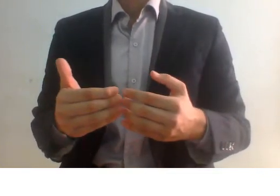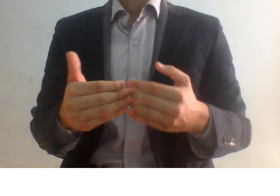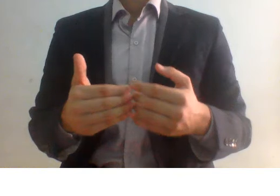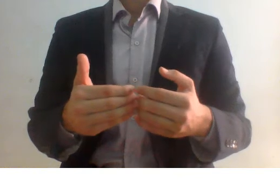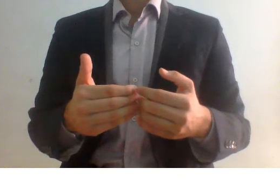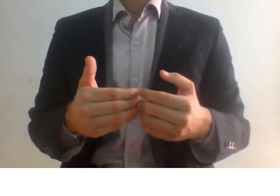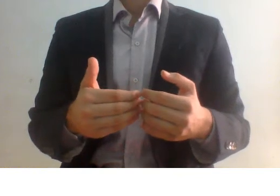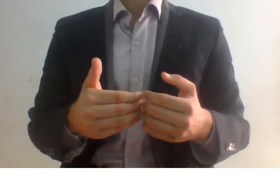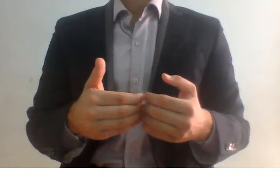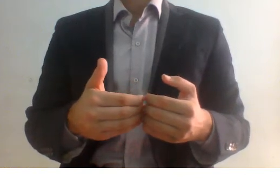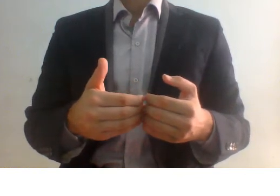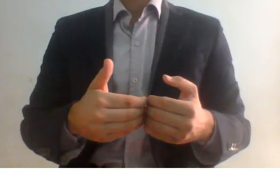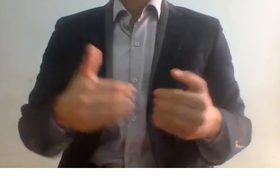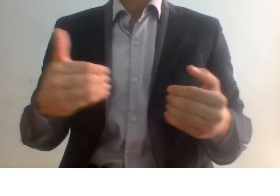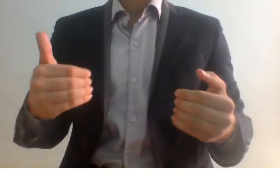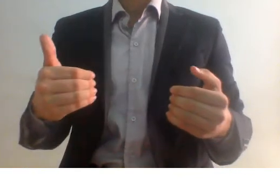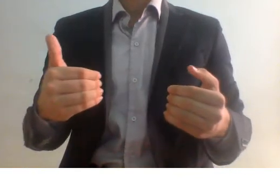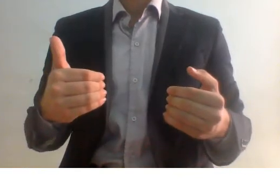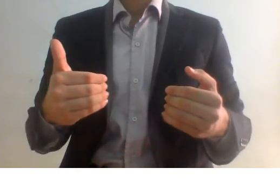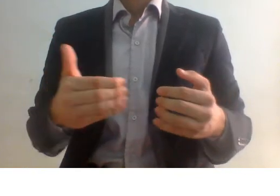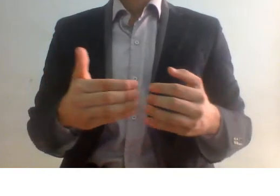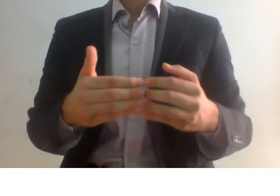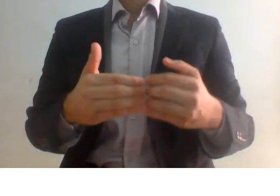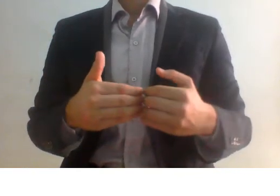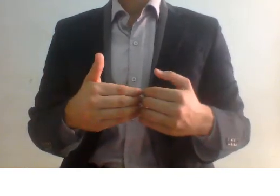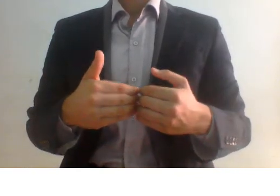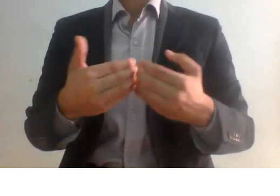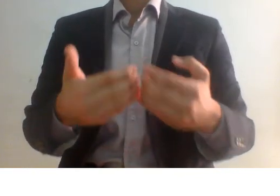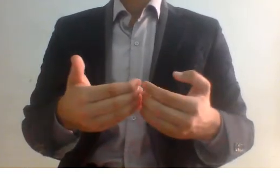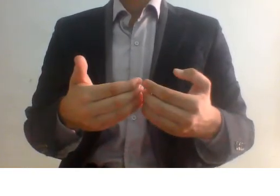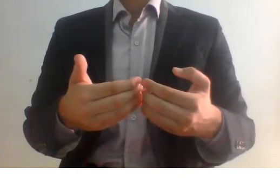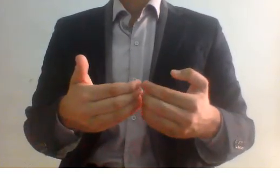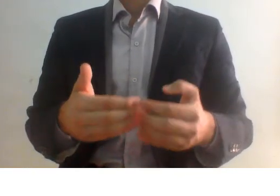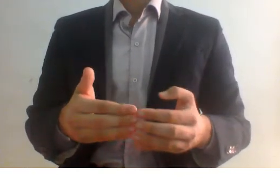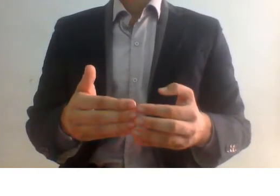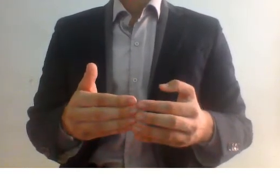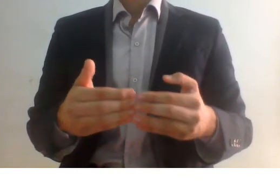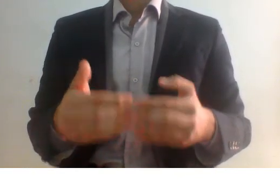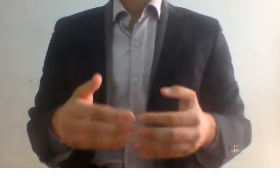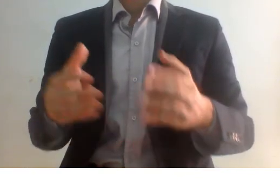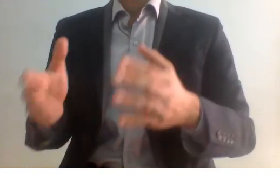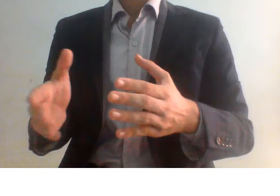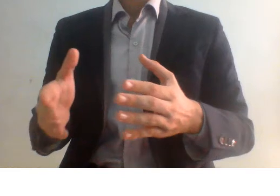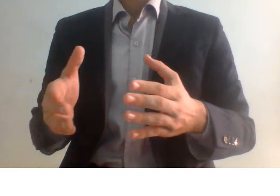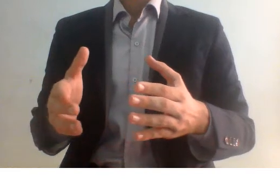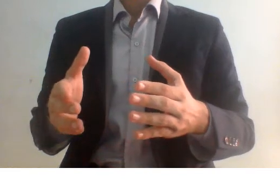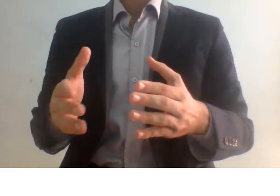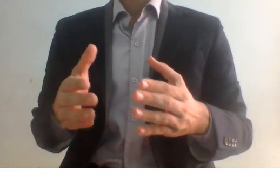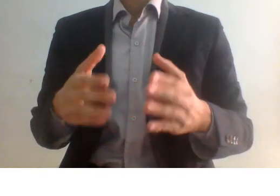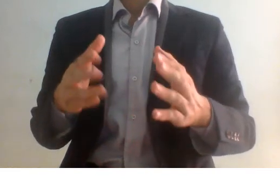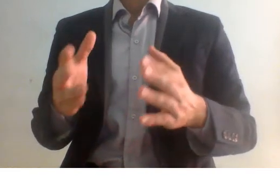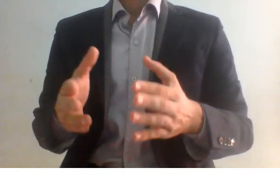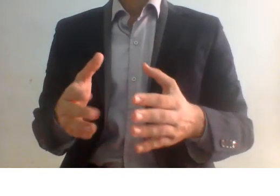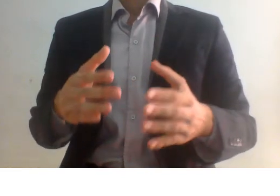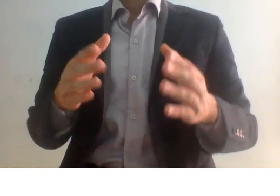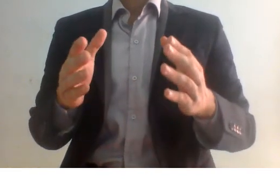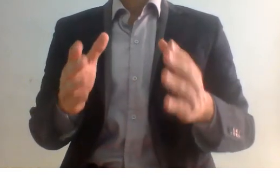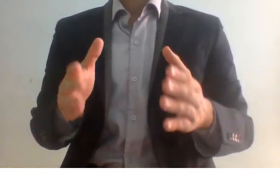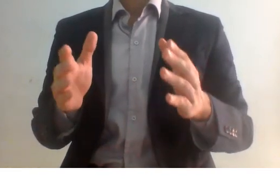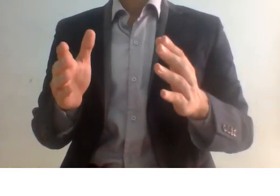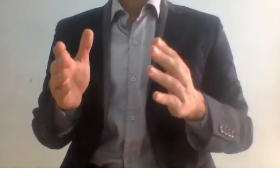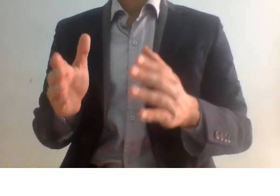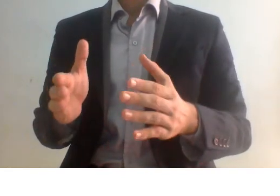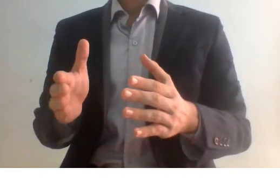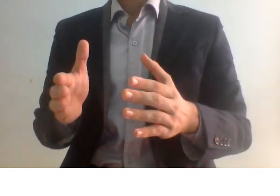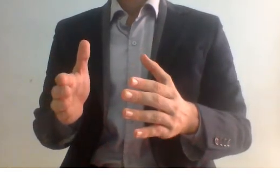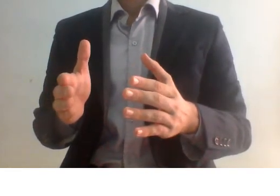abusaban de este tipo de cosas en las cuales ellos realmente daban muy poquito al SAT diciendo no, no, no, mira, es muy poquito lo que se ganó